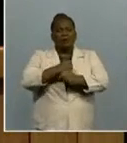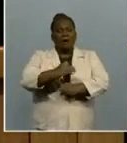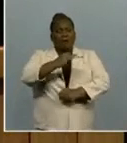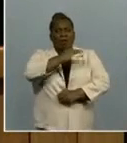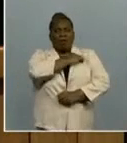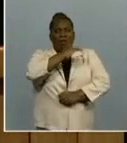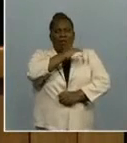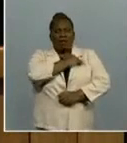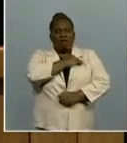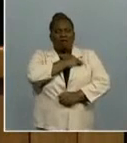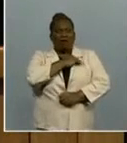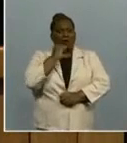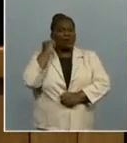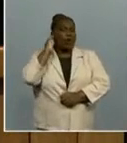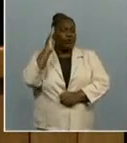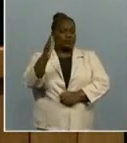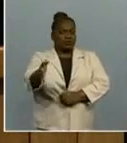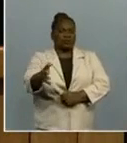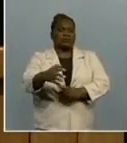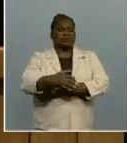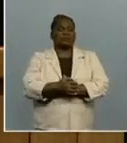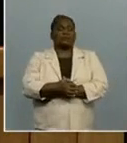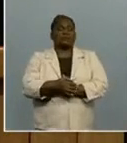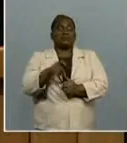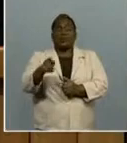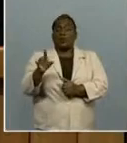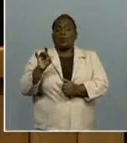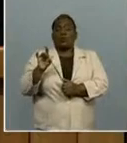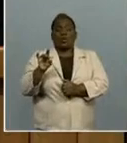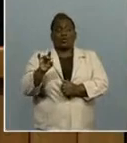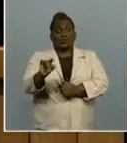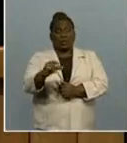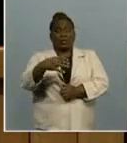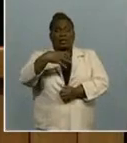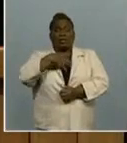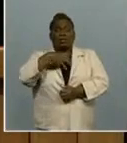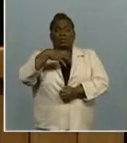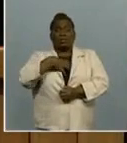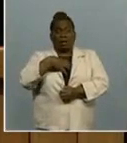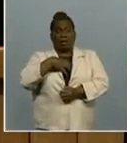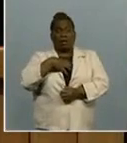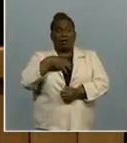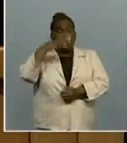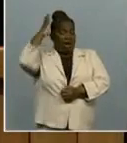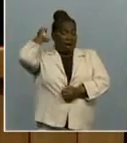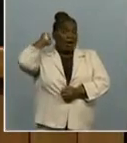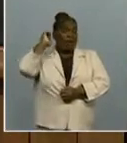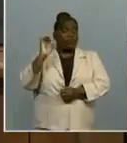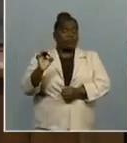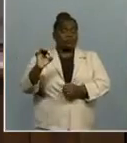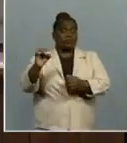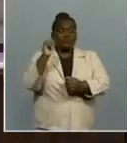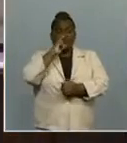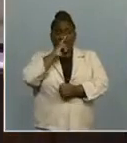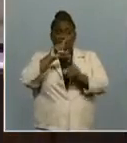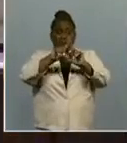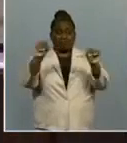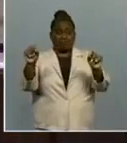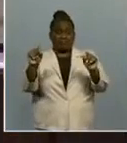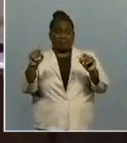armadas en el partido es una suerte que tengamos eso fin de los gitanos